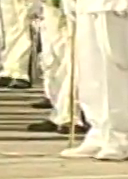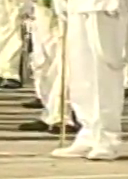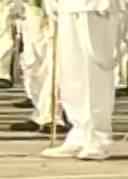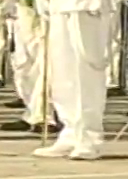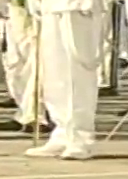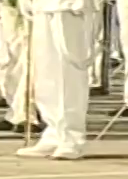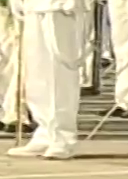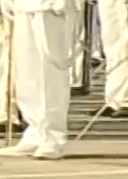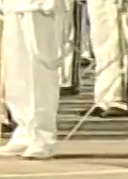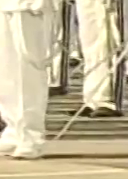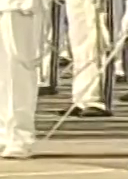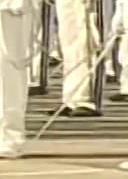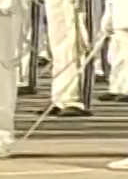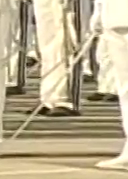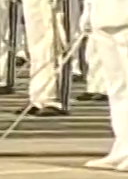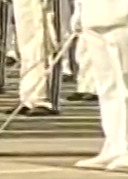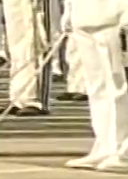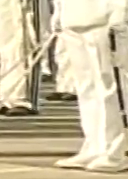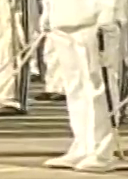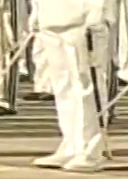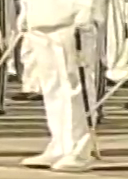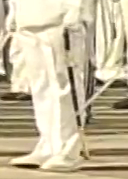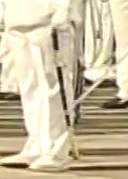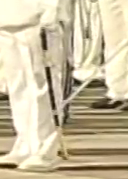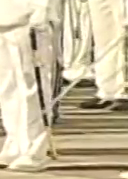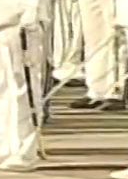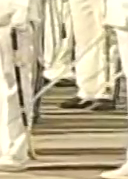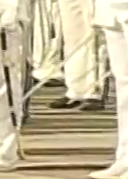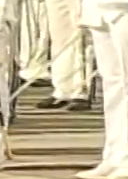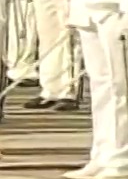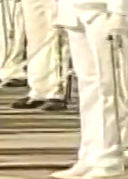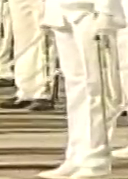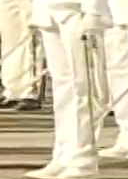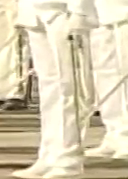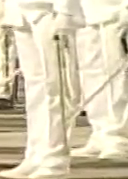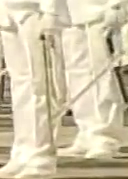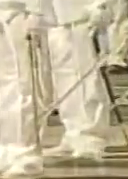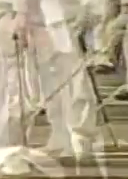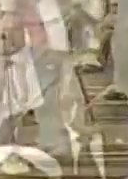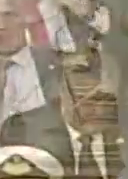especiales del mundo, de más de 94 países